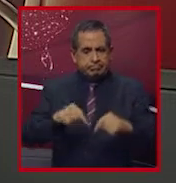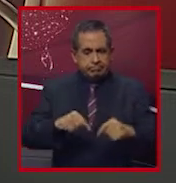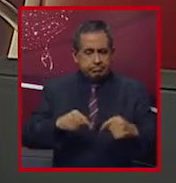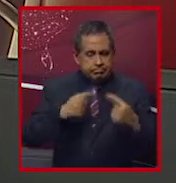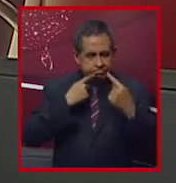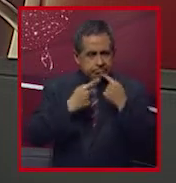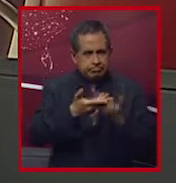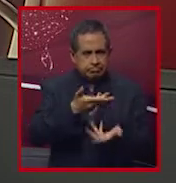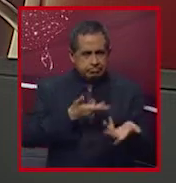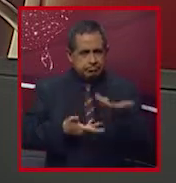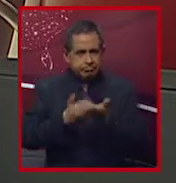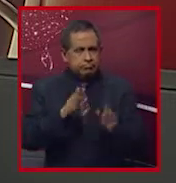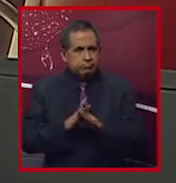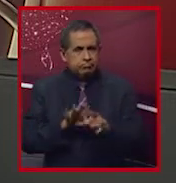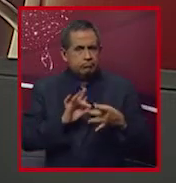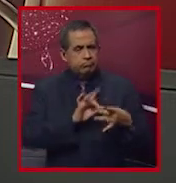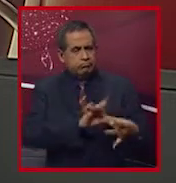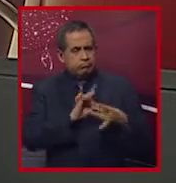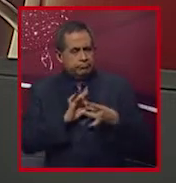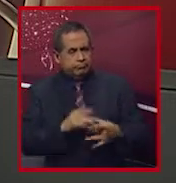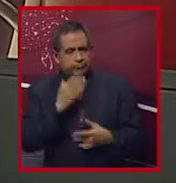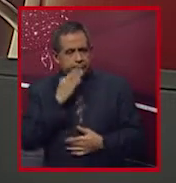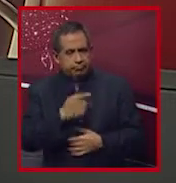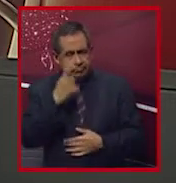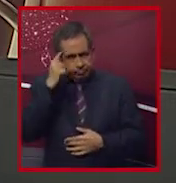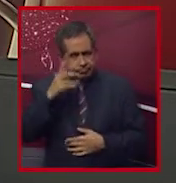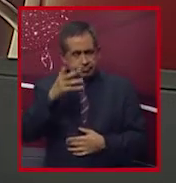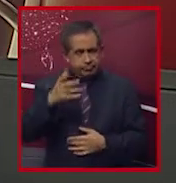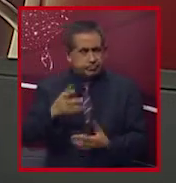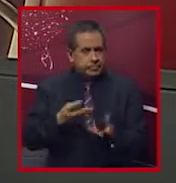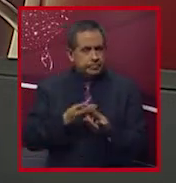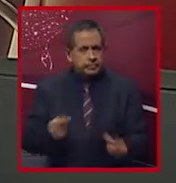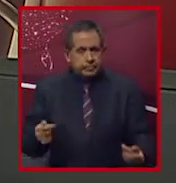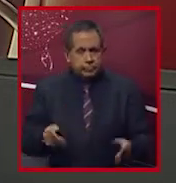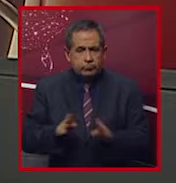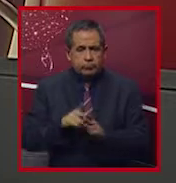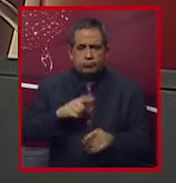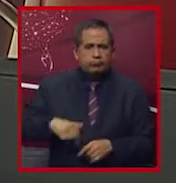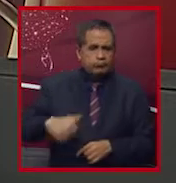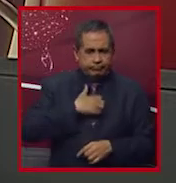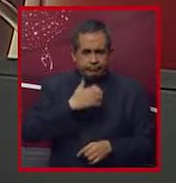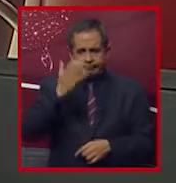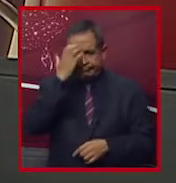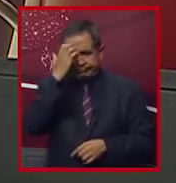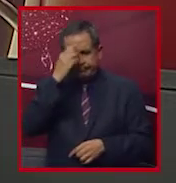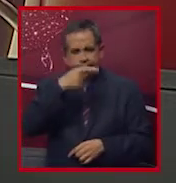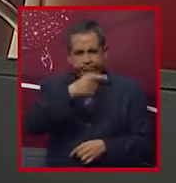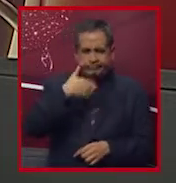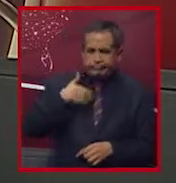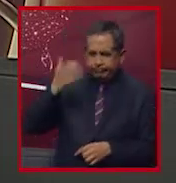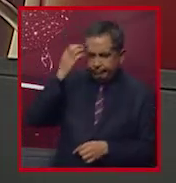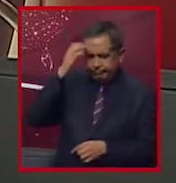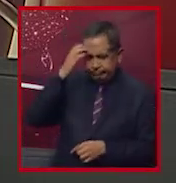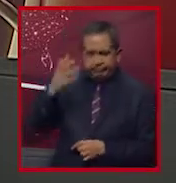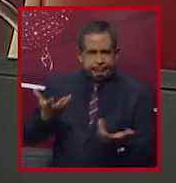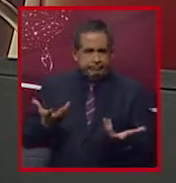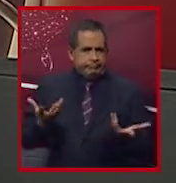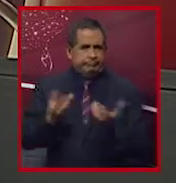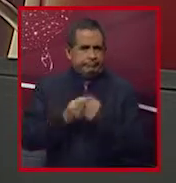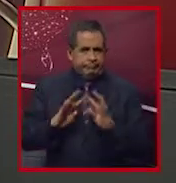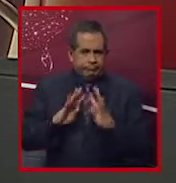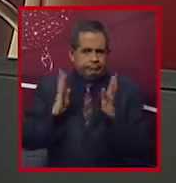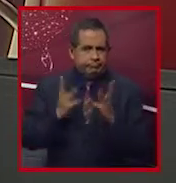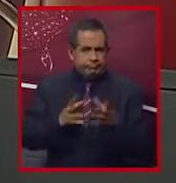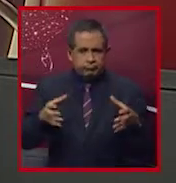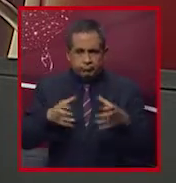andamiaje de política, de diplomacia parlamentaria, y en asuntos como este, pues ya se conocen los legisladores, legisladores, las legisladoras, y se pueden reunir para tratar